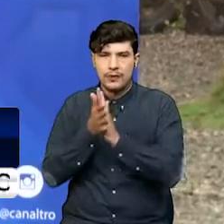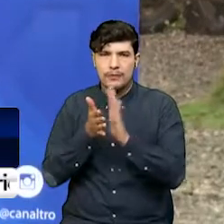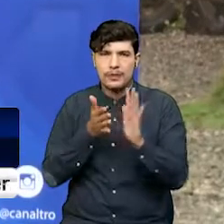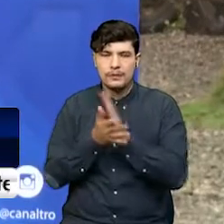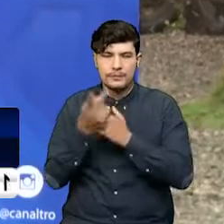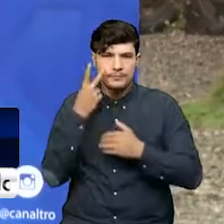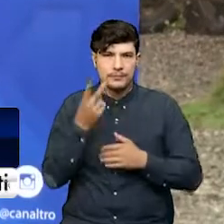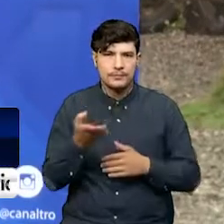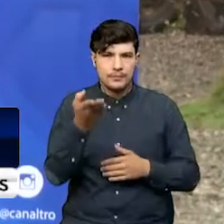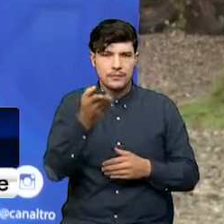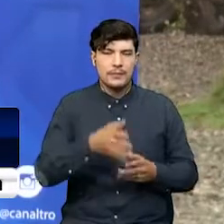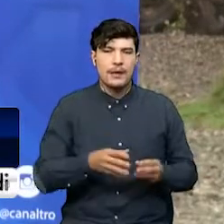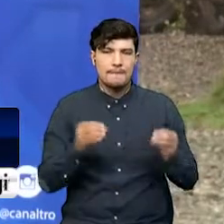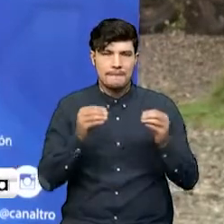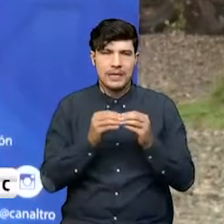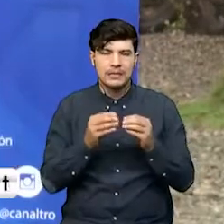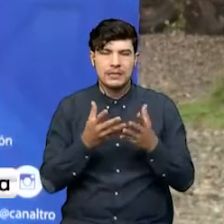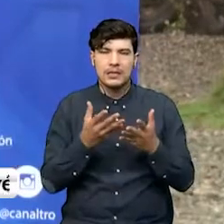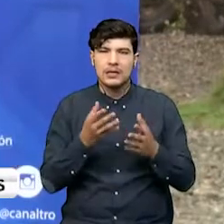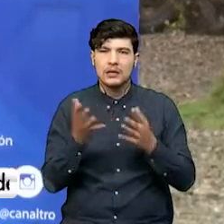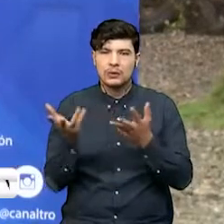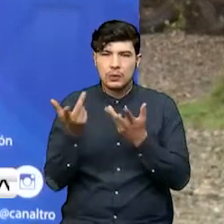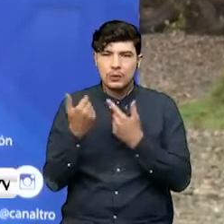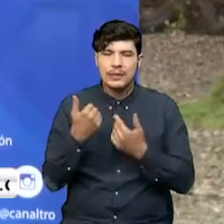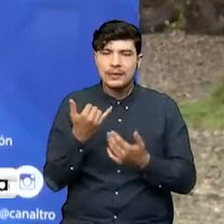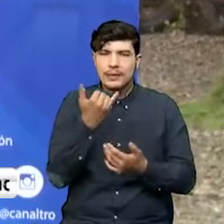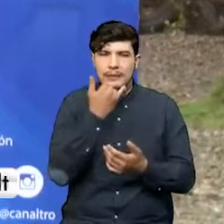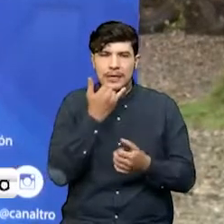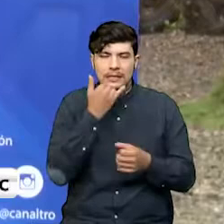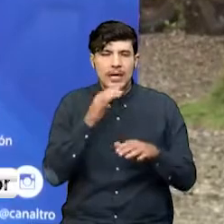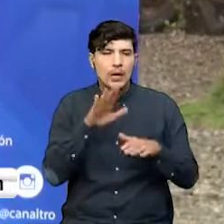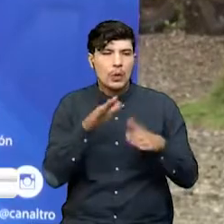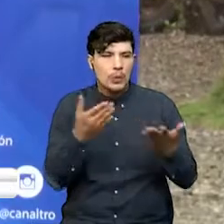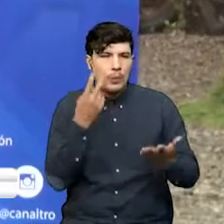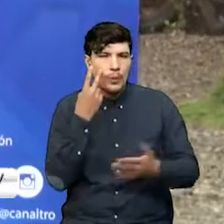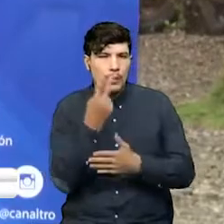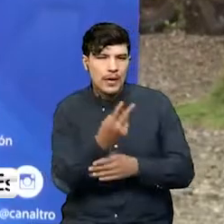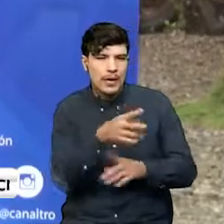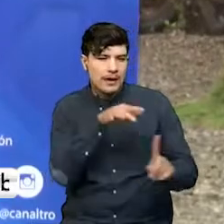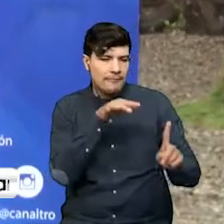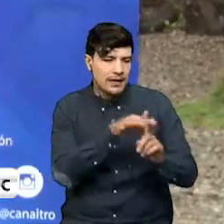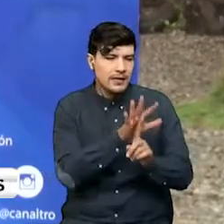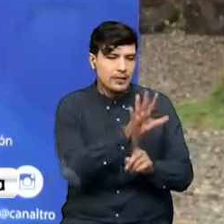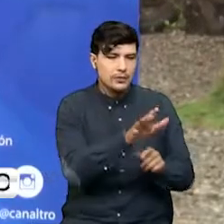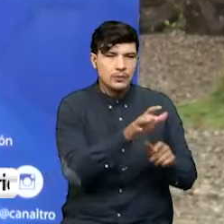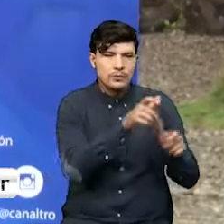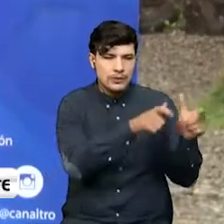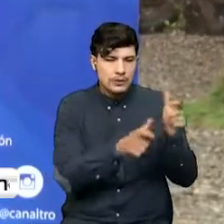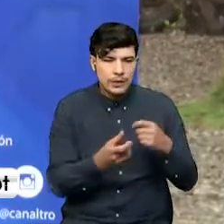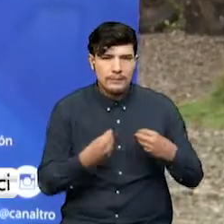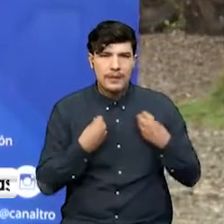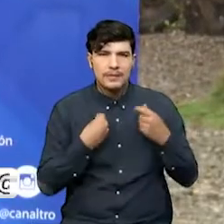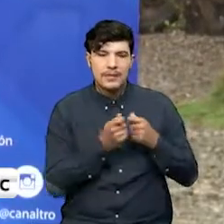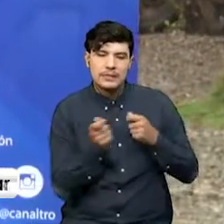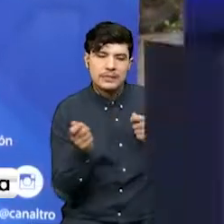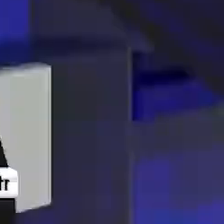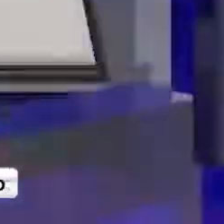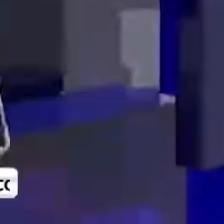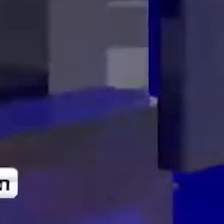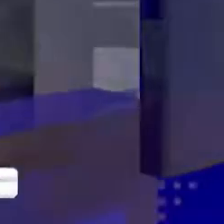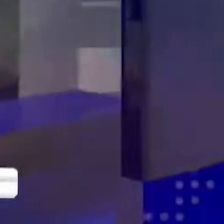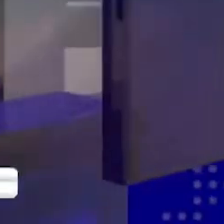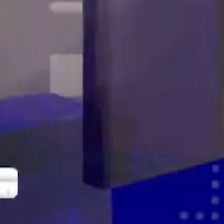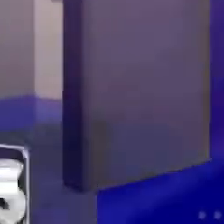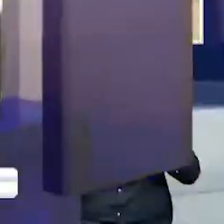vamos a darle paso a ella para que nos cuente precisamente también cómo se han visto afectadas estas personas aledañas a este sector